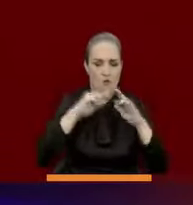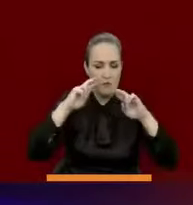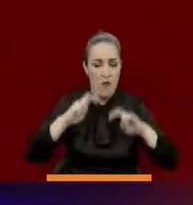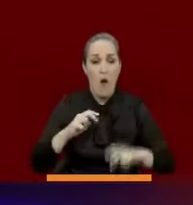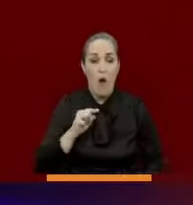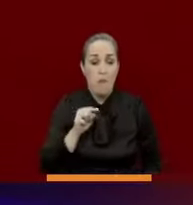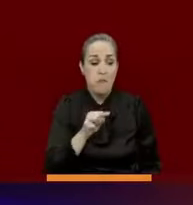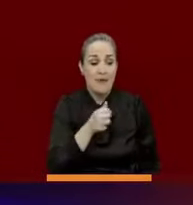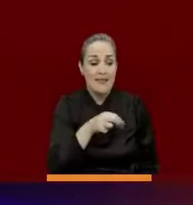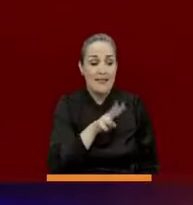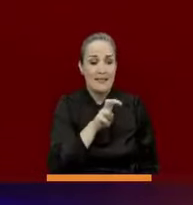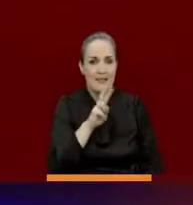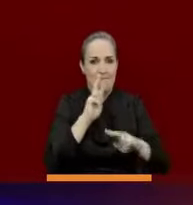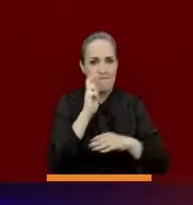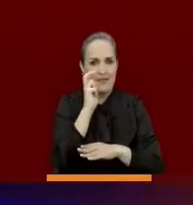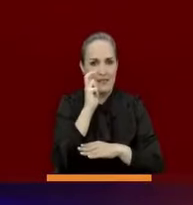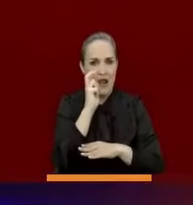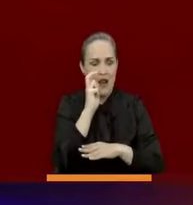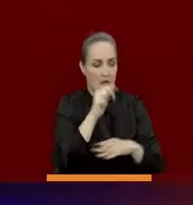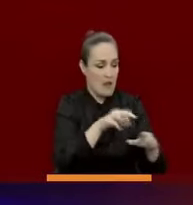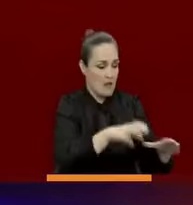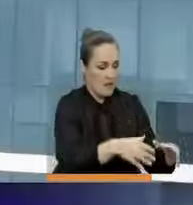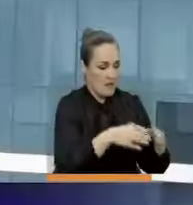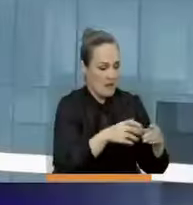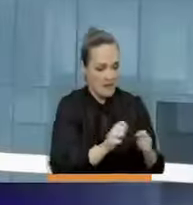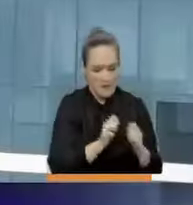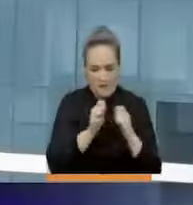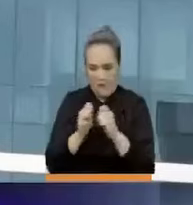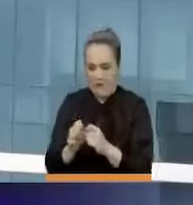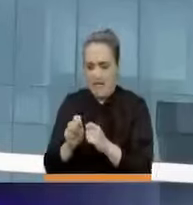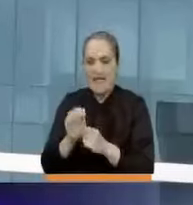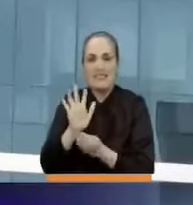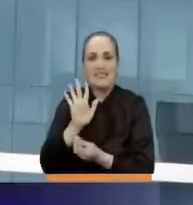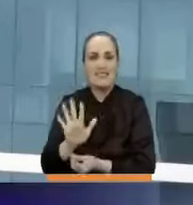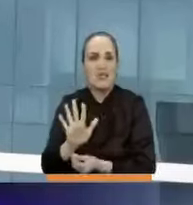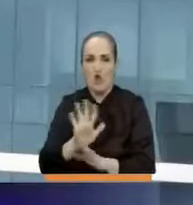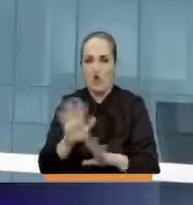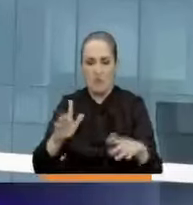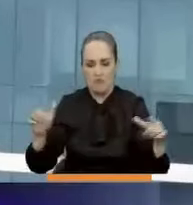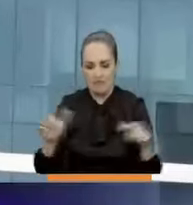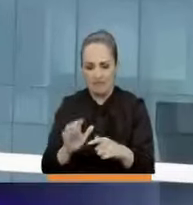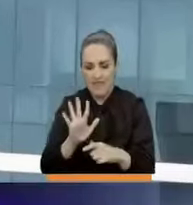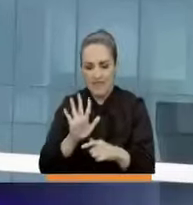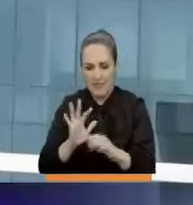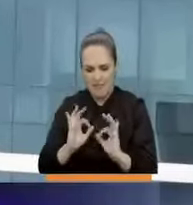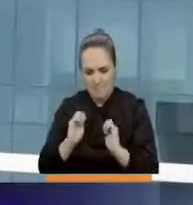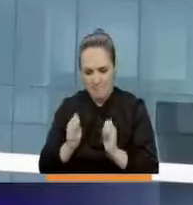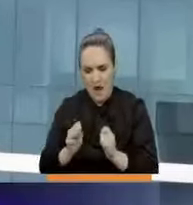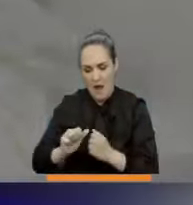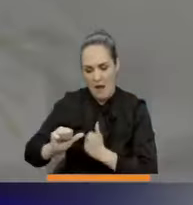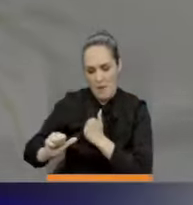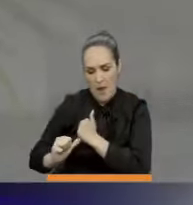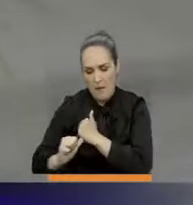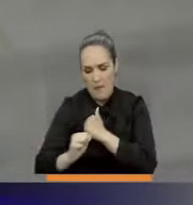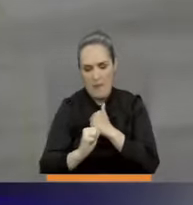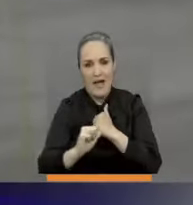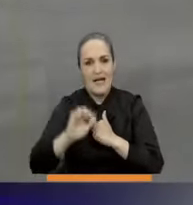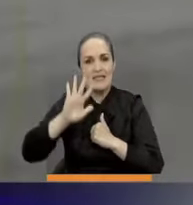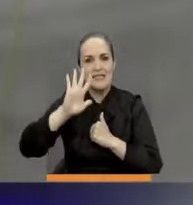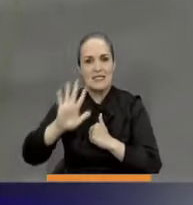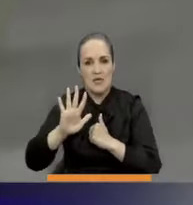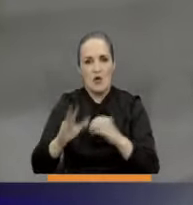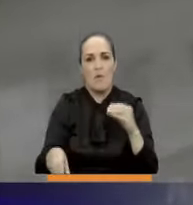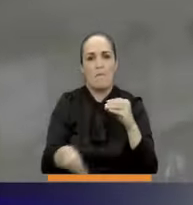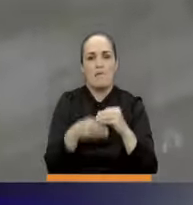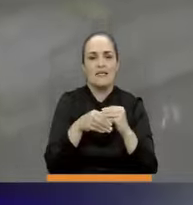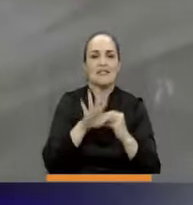17 fiscales, y se redireccionó el caso a 5 fiscales de alto nivel que contarán con apoyo de 5 investigadores y 5 asistentes.